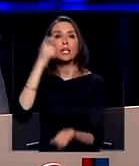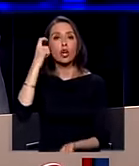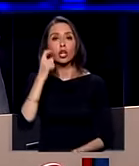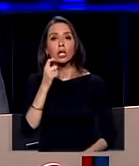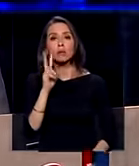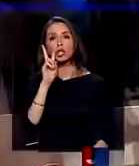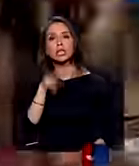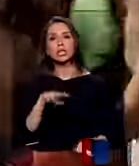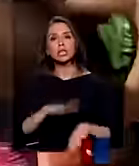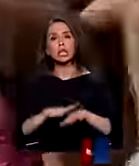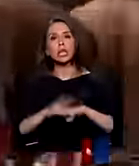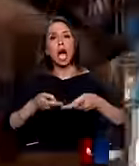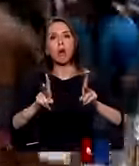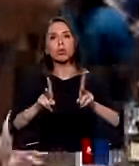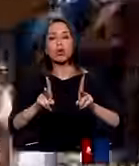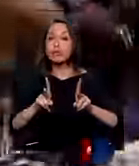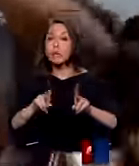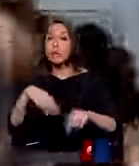municipal.